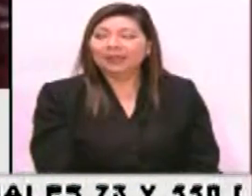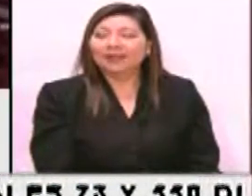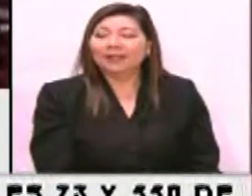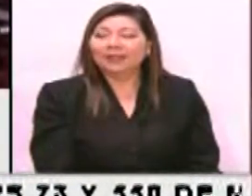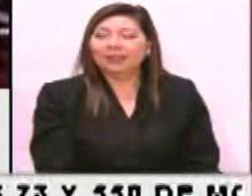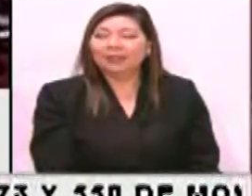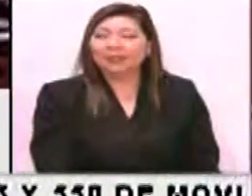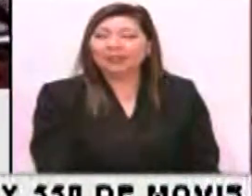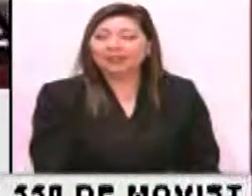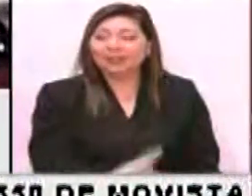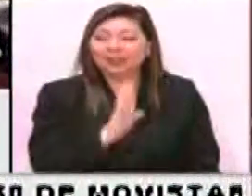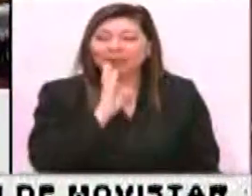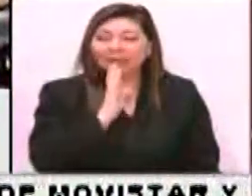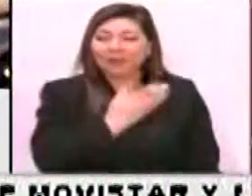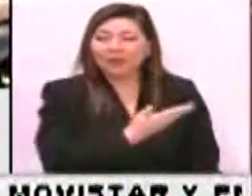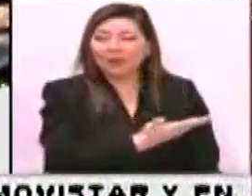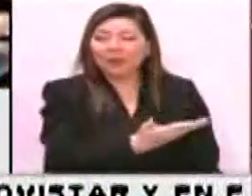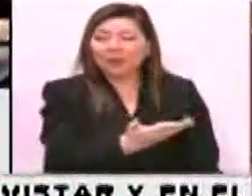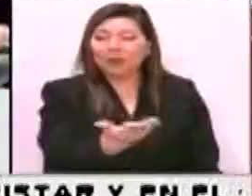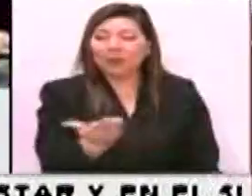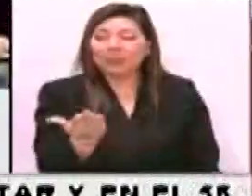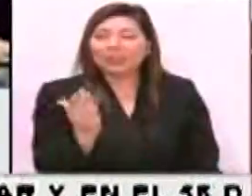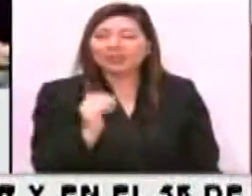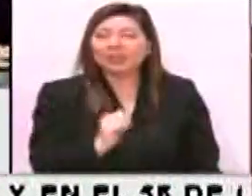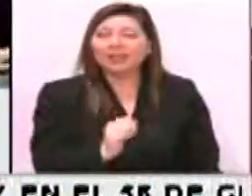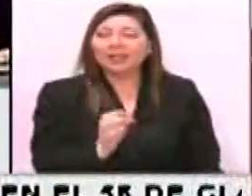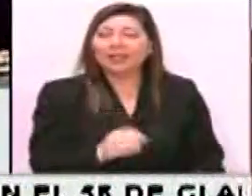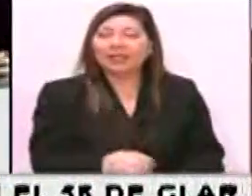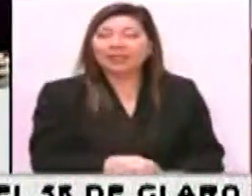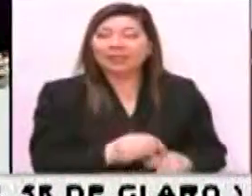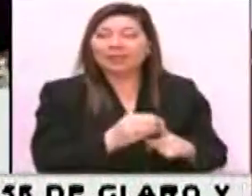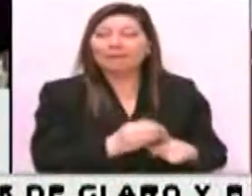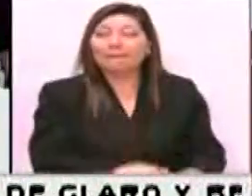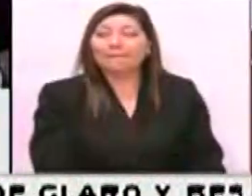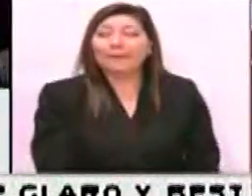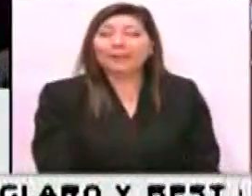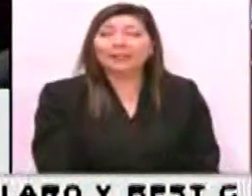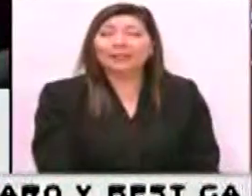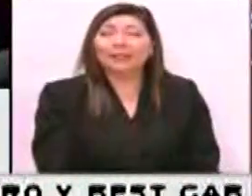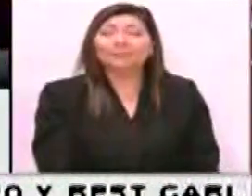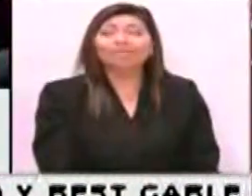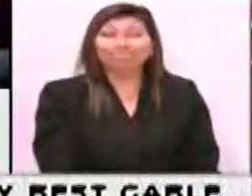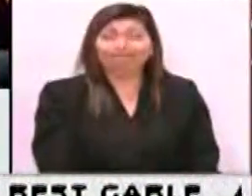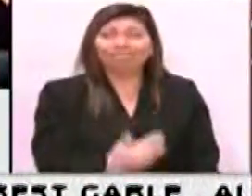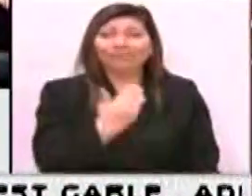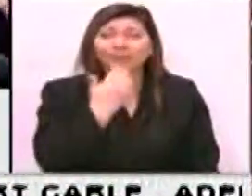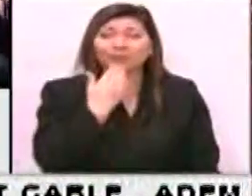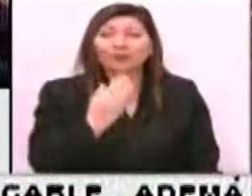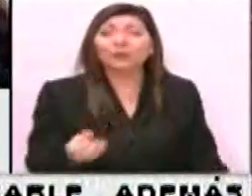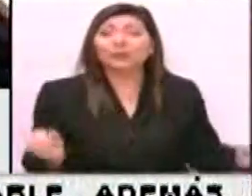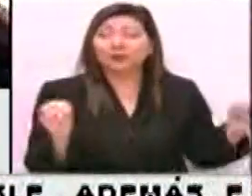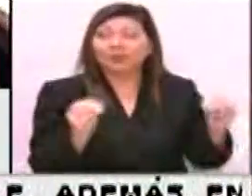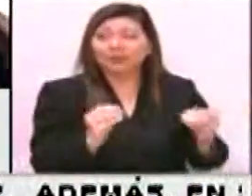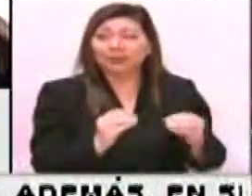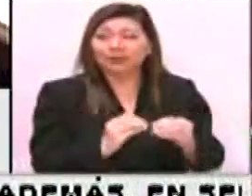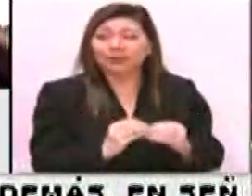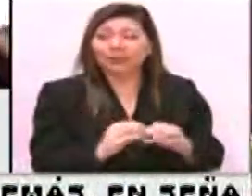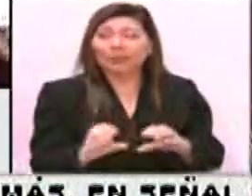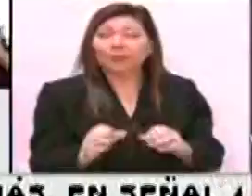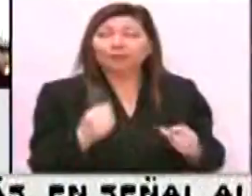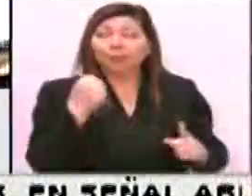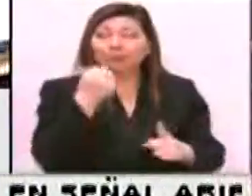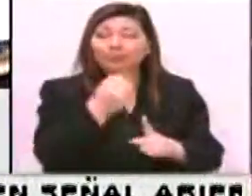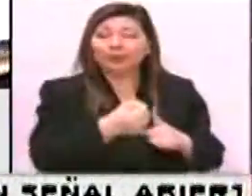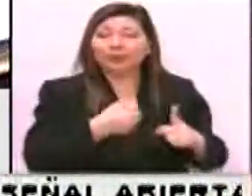Y yo les hago una invocación especial a quienes juntos hicimos la